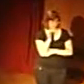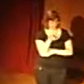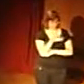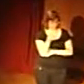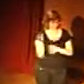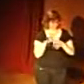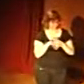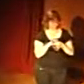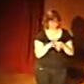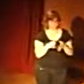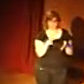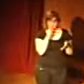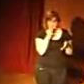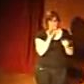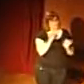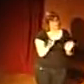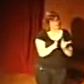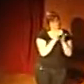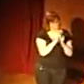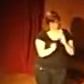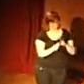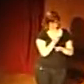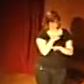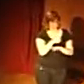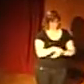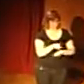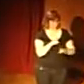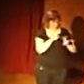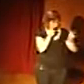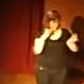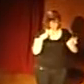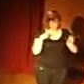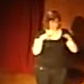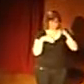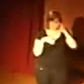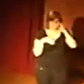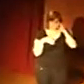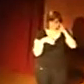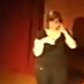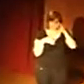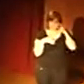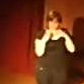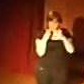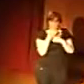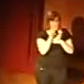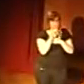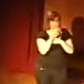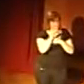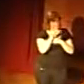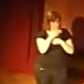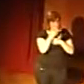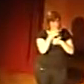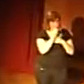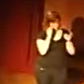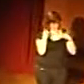como en en el en el libro que se ha editado a a a al respecto se se ha hecho eh Javier varón responsable